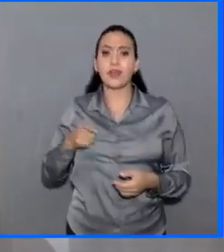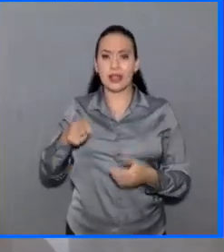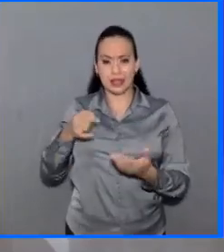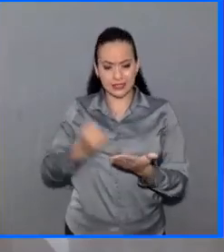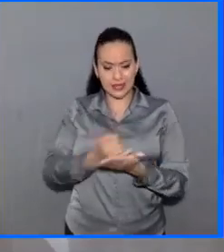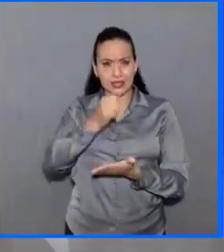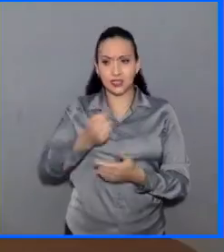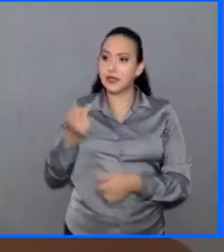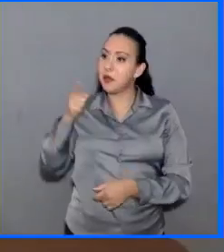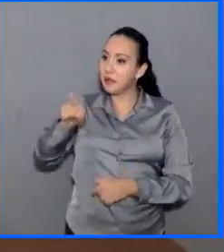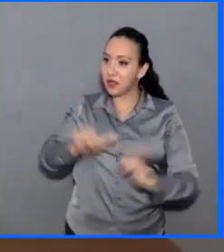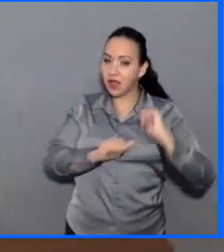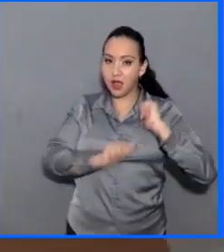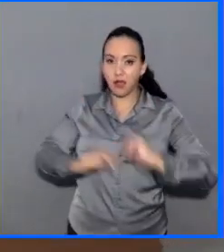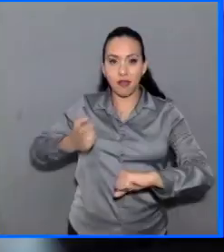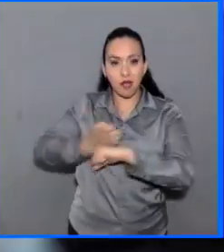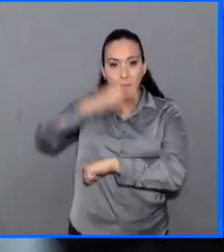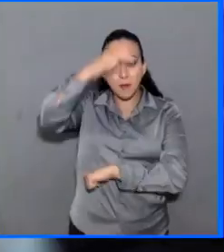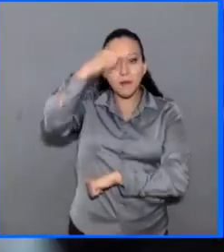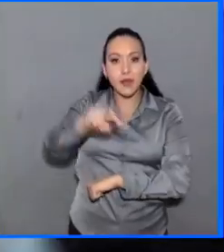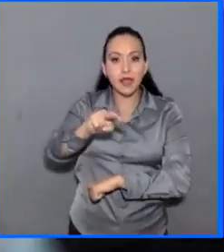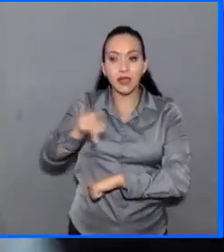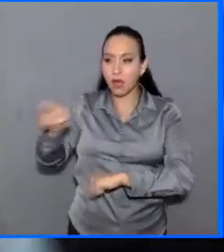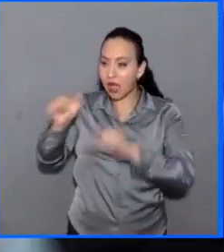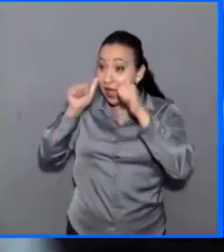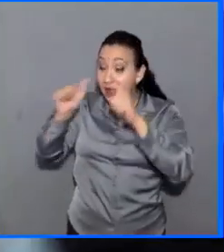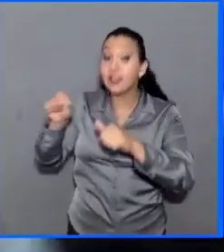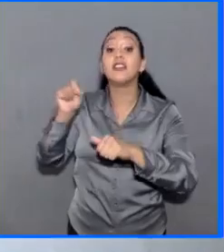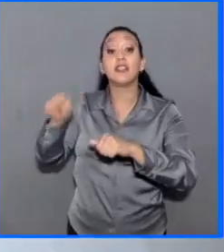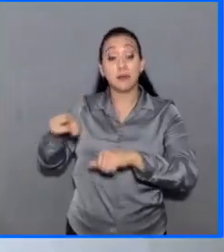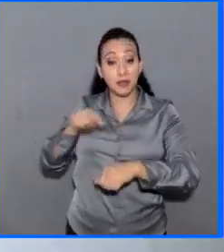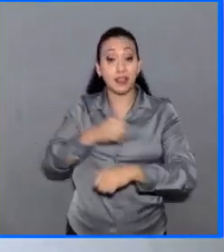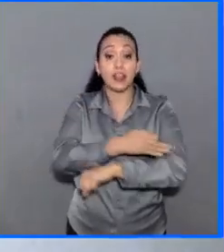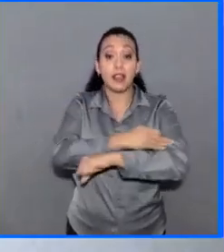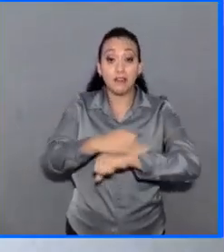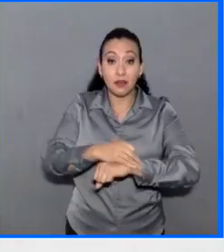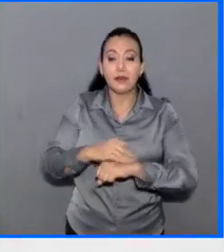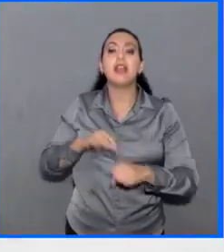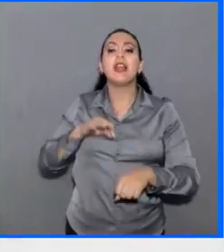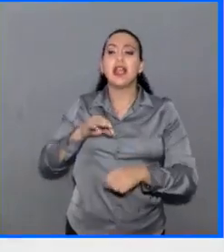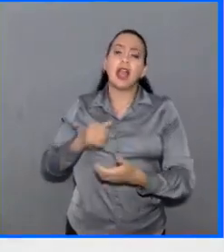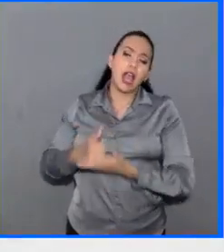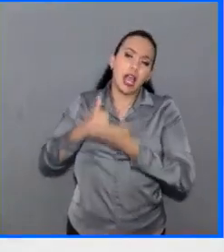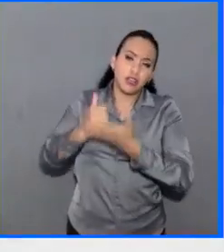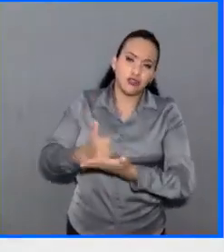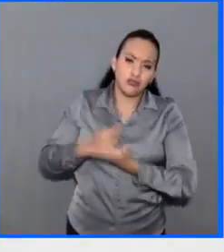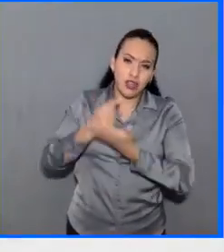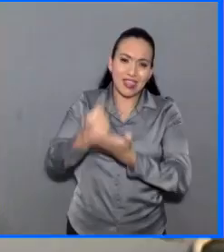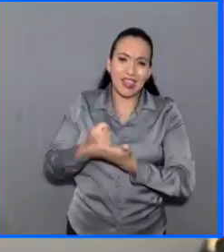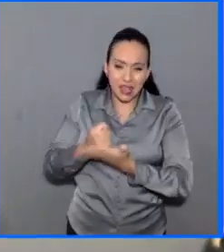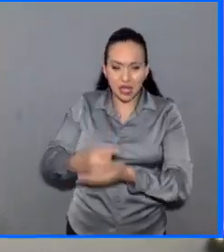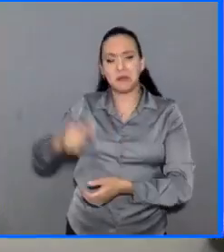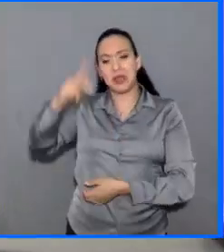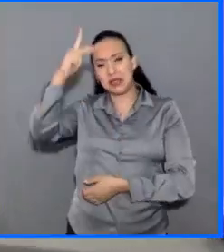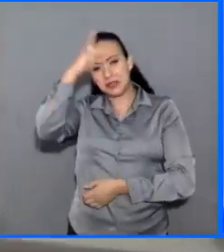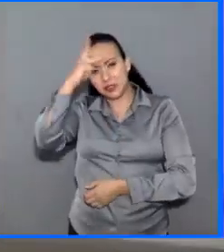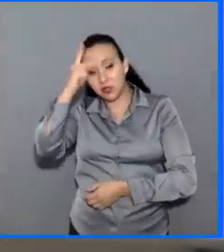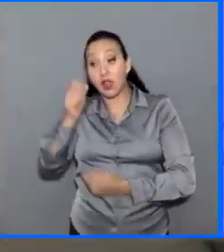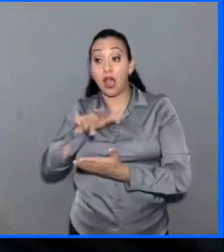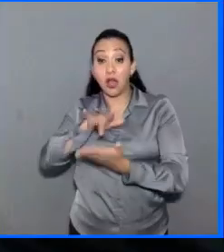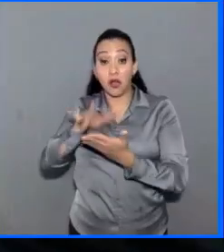del Estado de México brindar atención médica y psicológica a las víctimas, garantizar su situación económica y